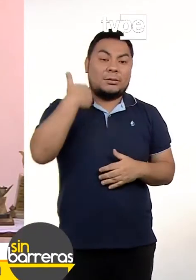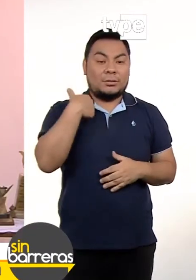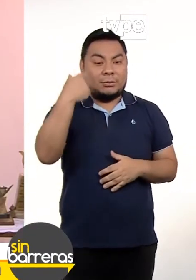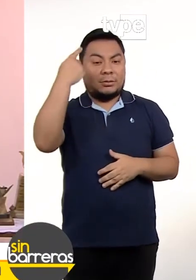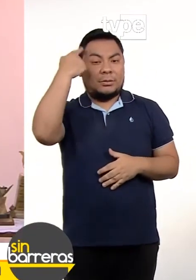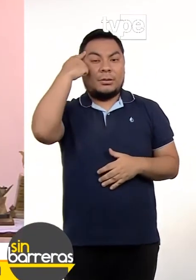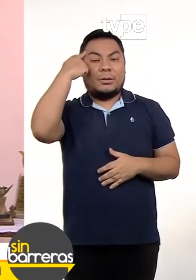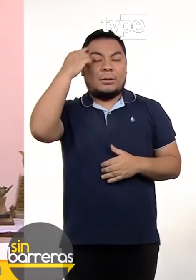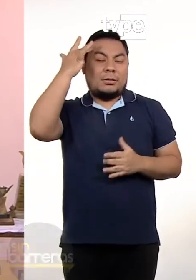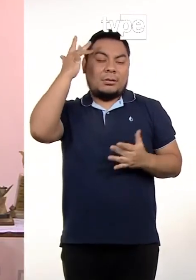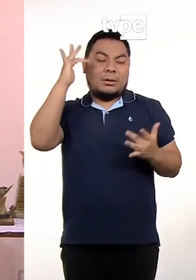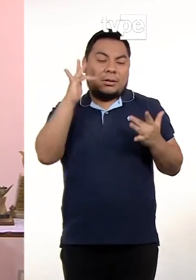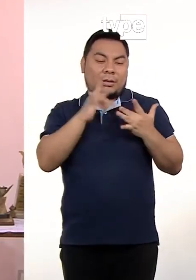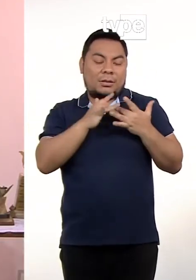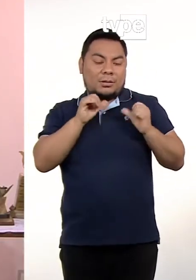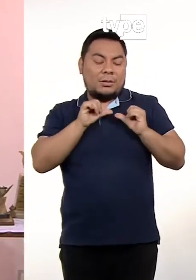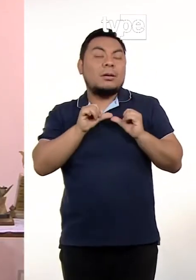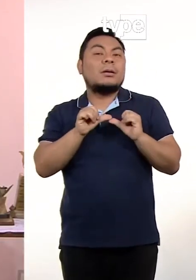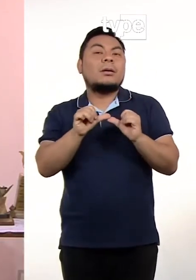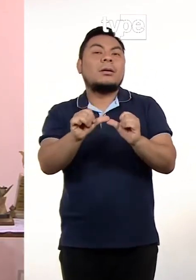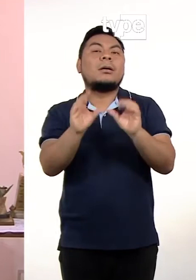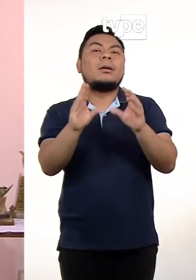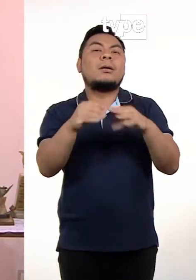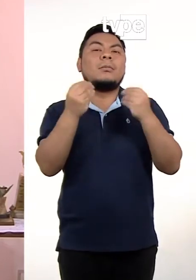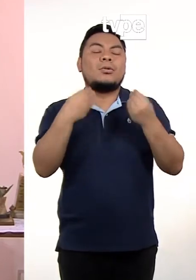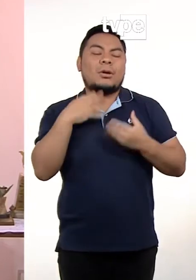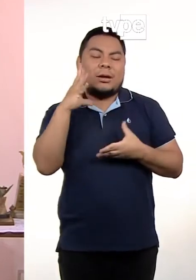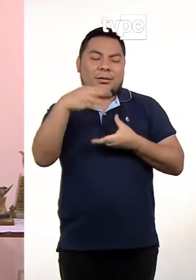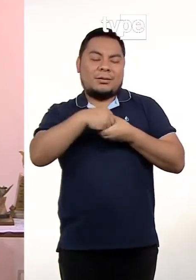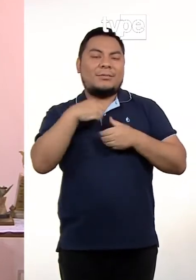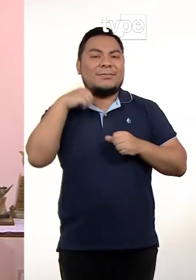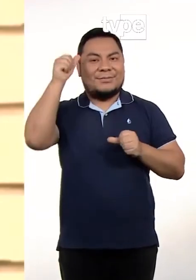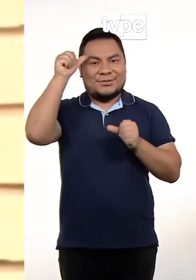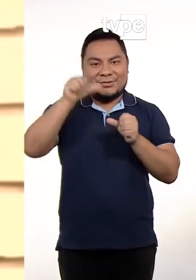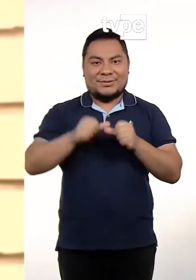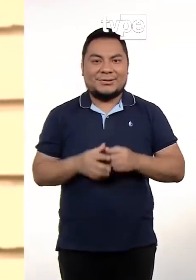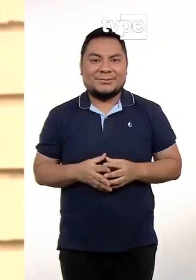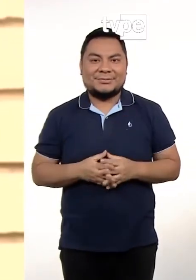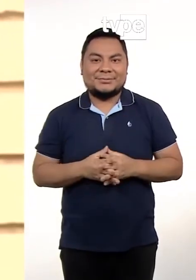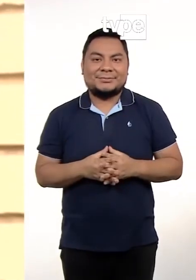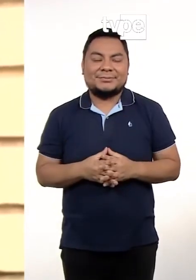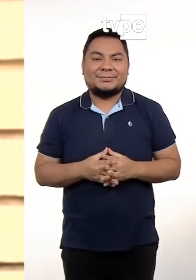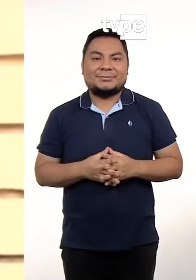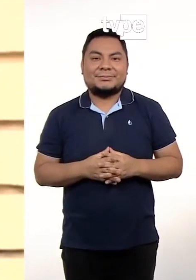que mi pensar te lo diga, porque vive en mi memoria.